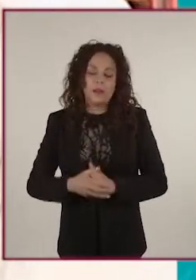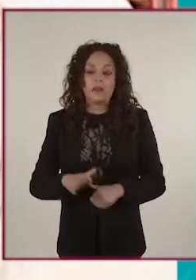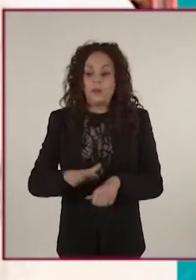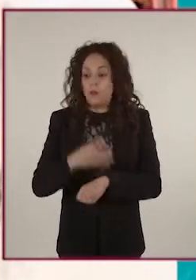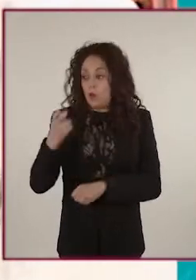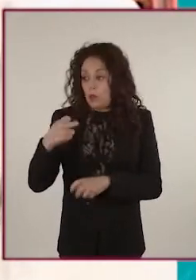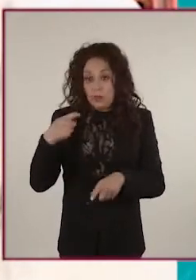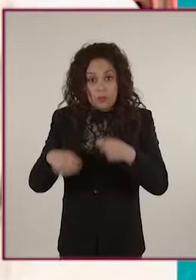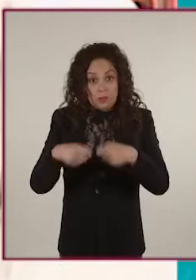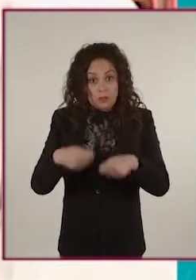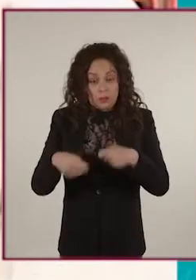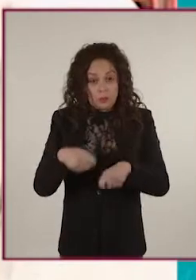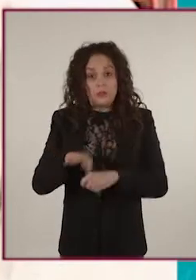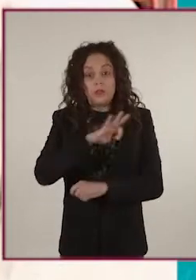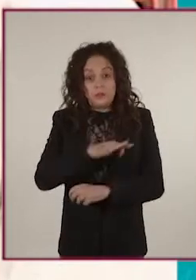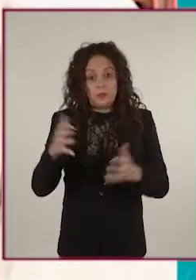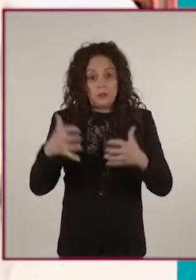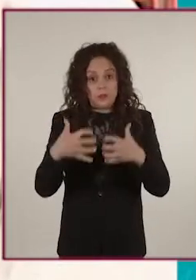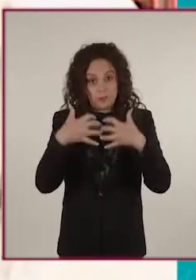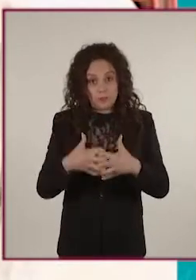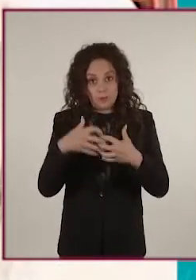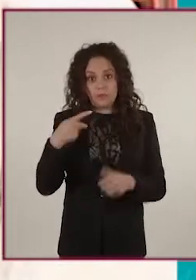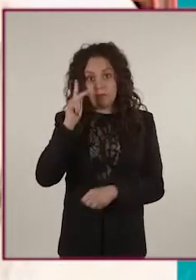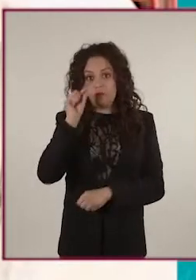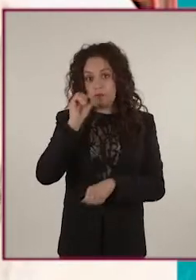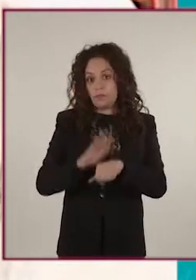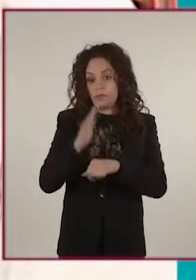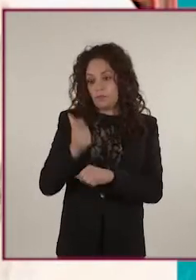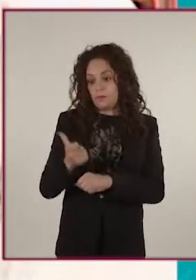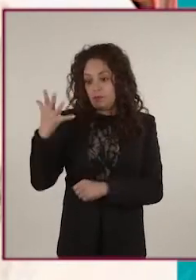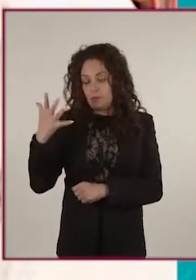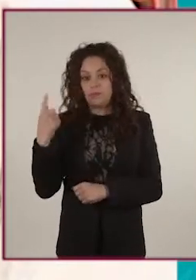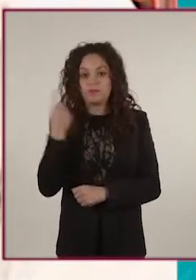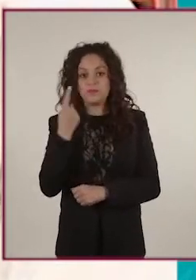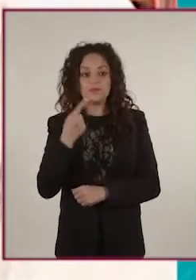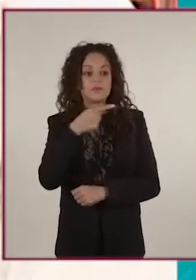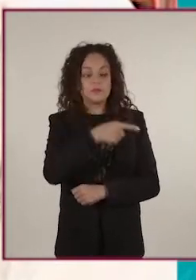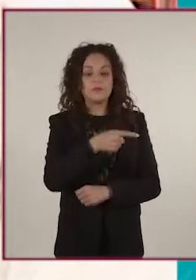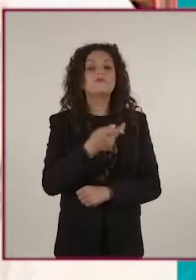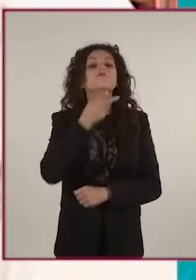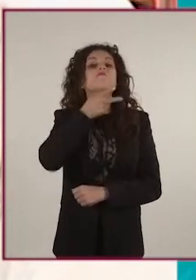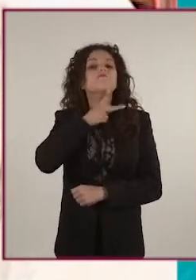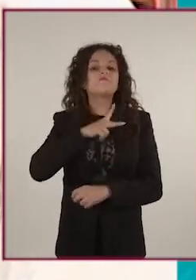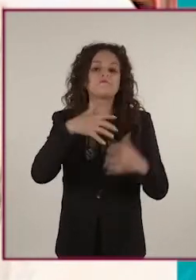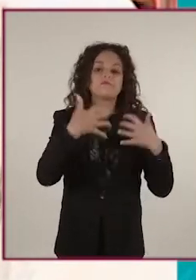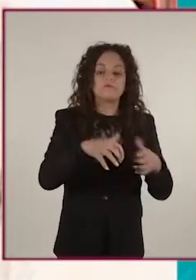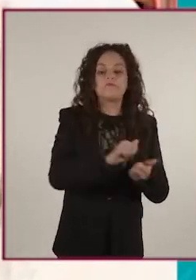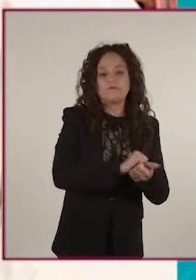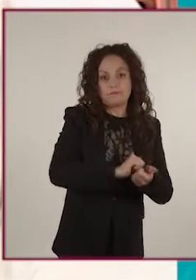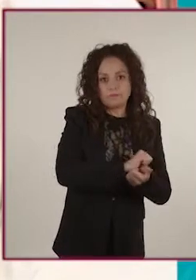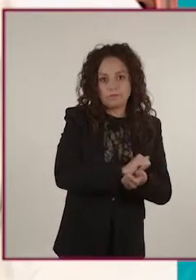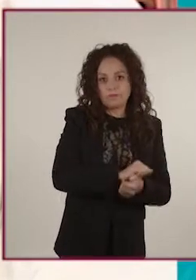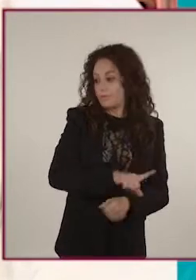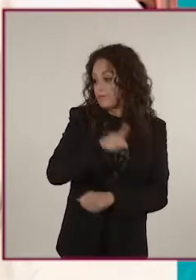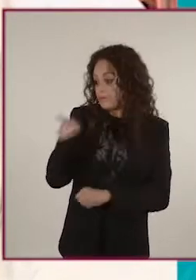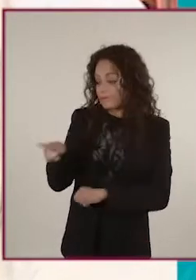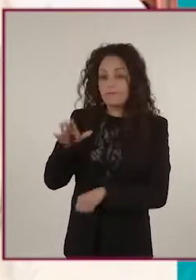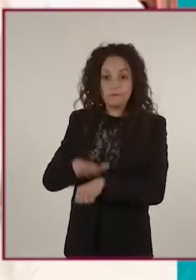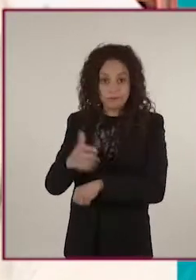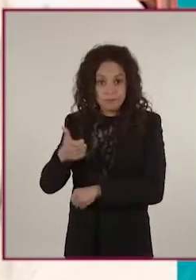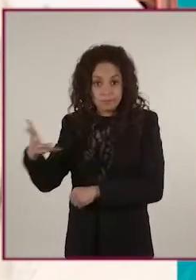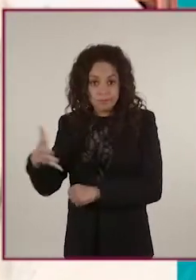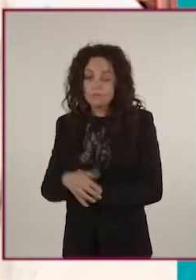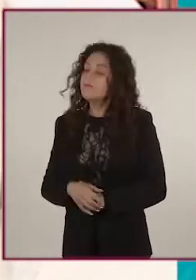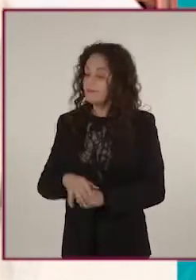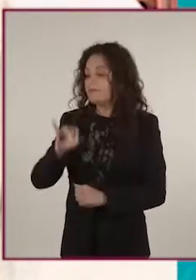plásticos se pueden producir, pero son más costosos que los que se obtienen del petróleo. Son mucho más costosos. Sí, del orden